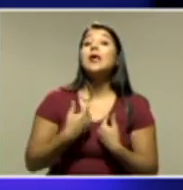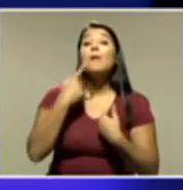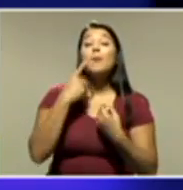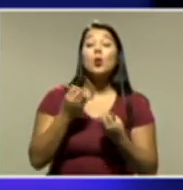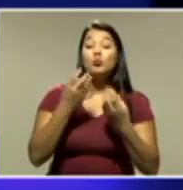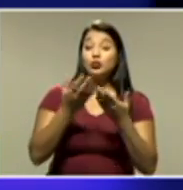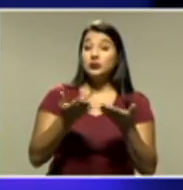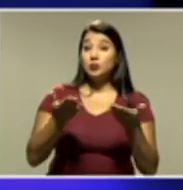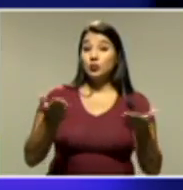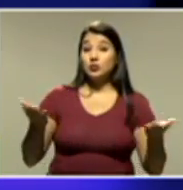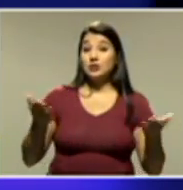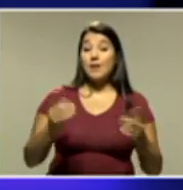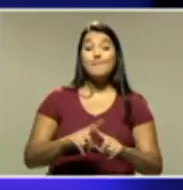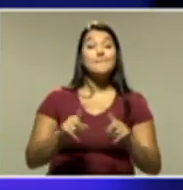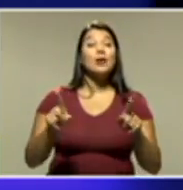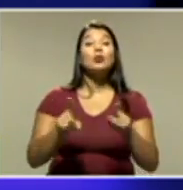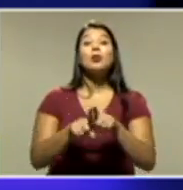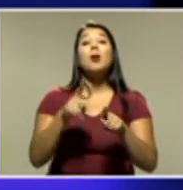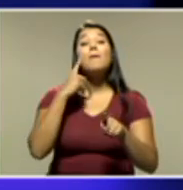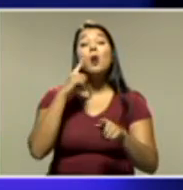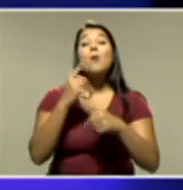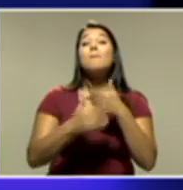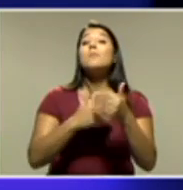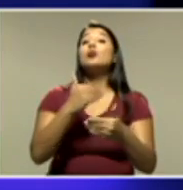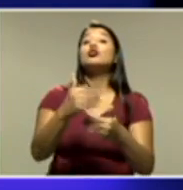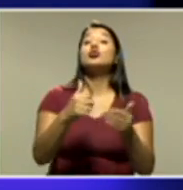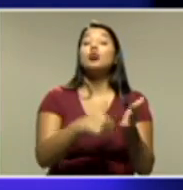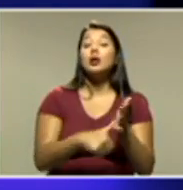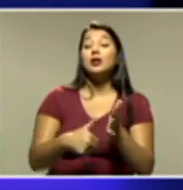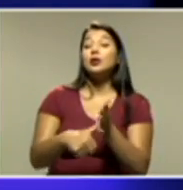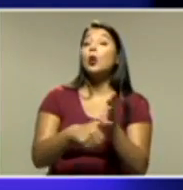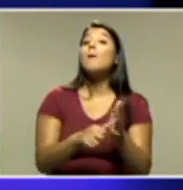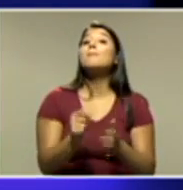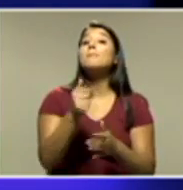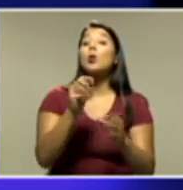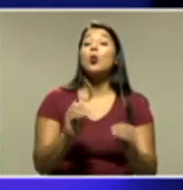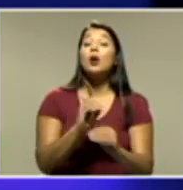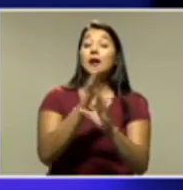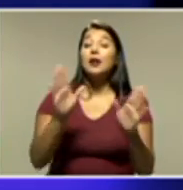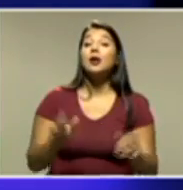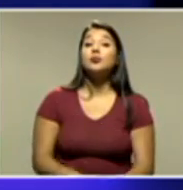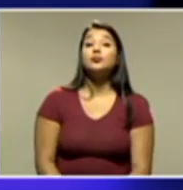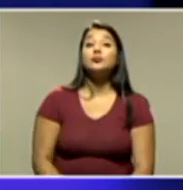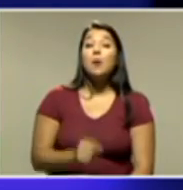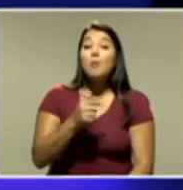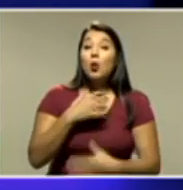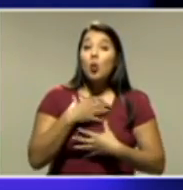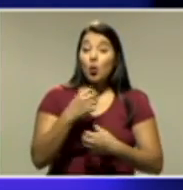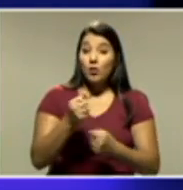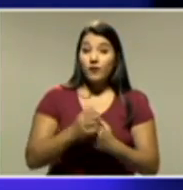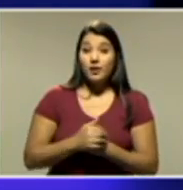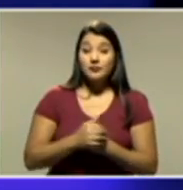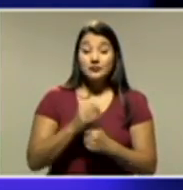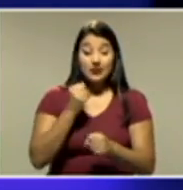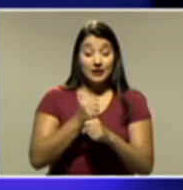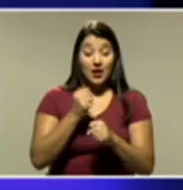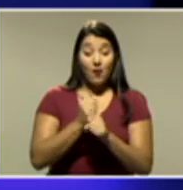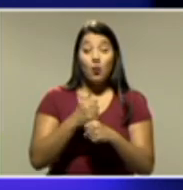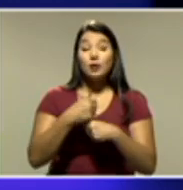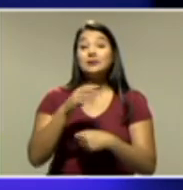entre otras por procesos electorales poco transparentes, poco confiables. El trabajo del